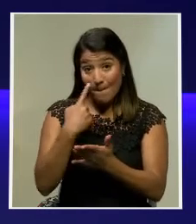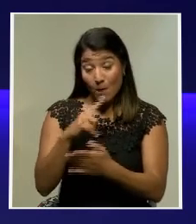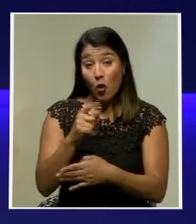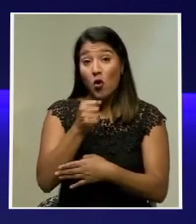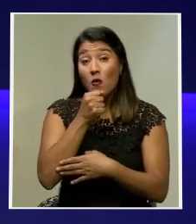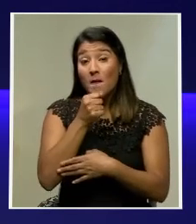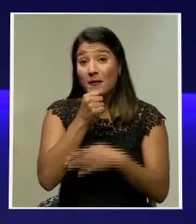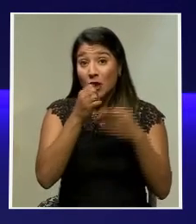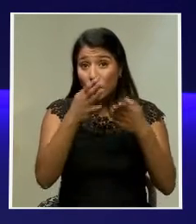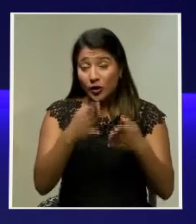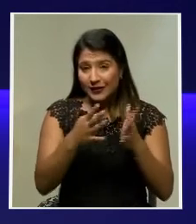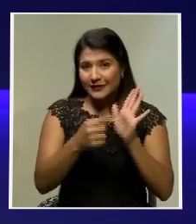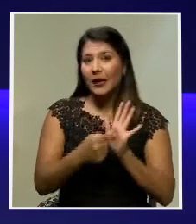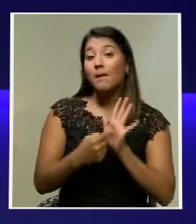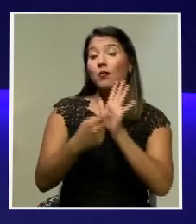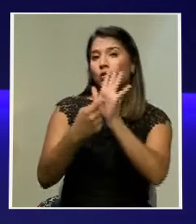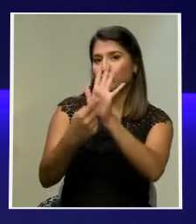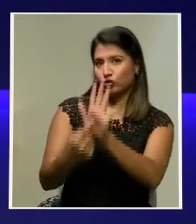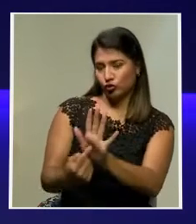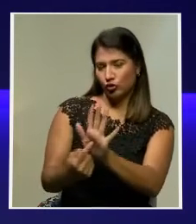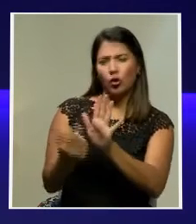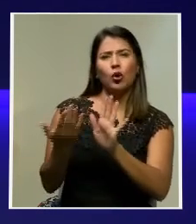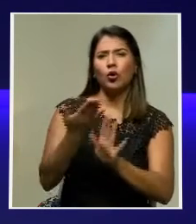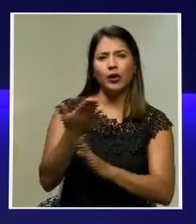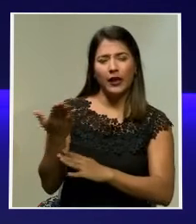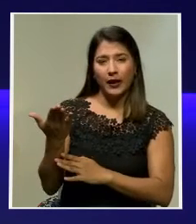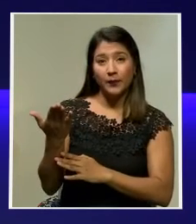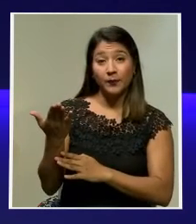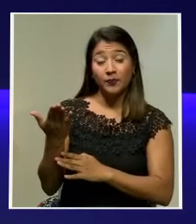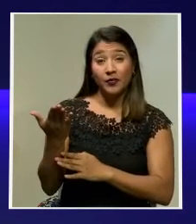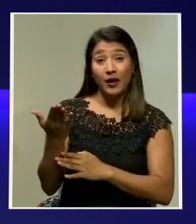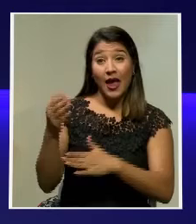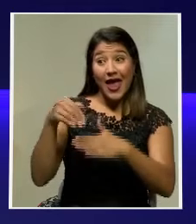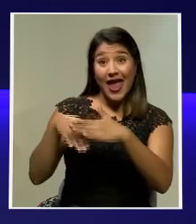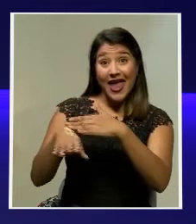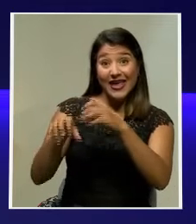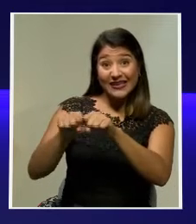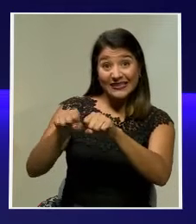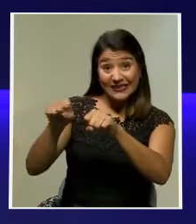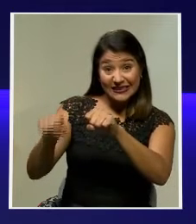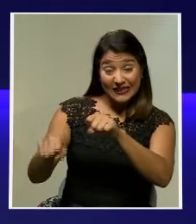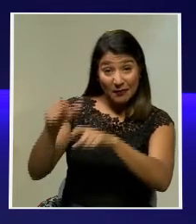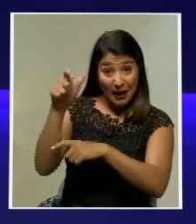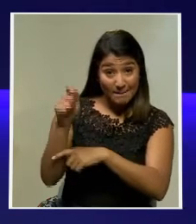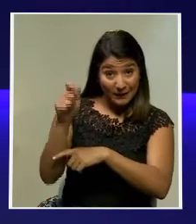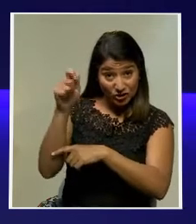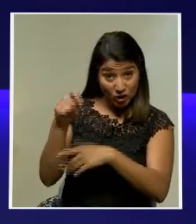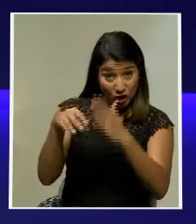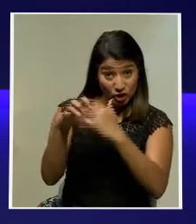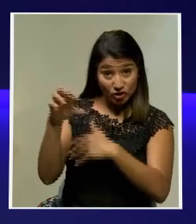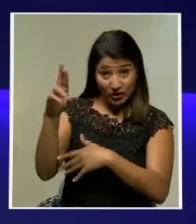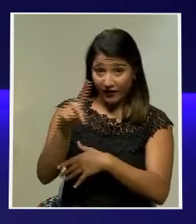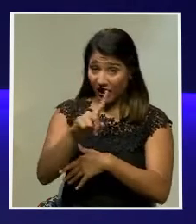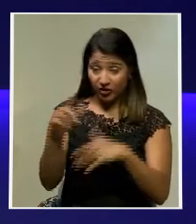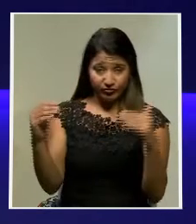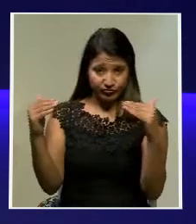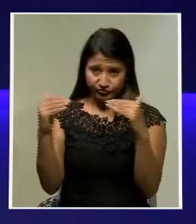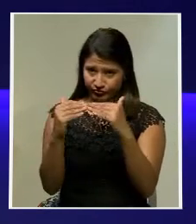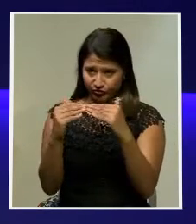en el fraccionado, complejo y desigual sistema de pensiones costarricenses